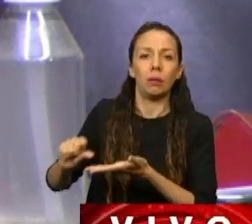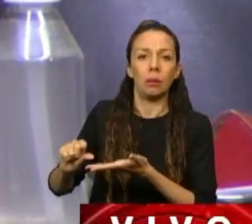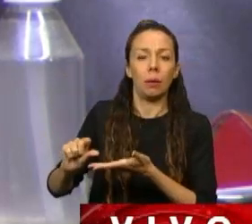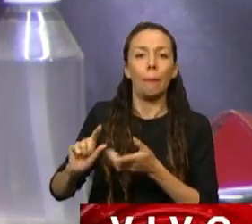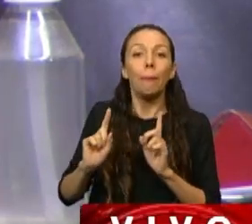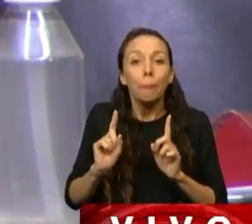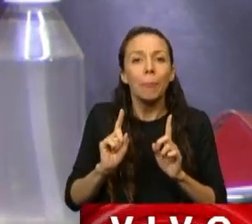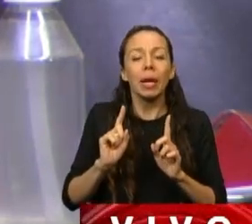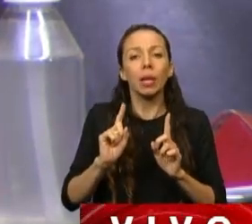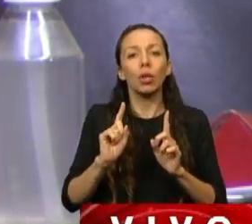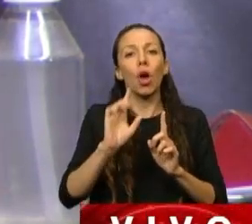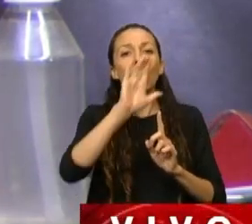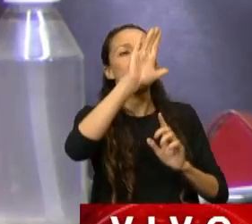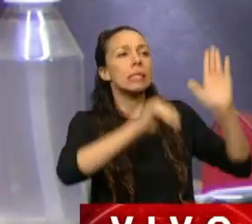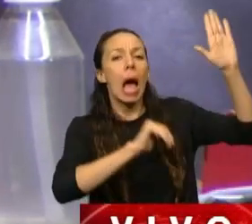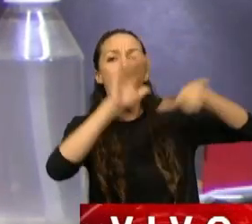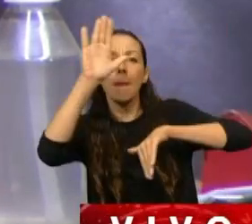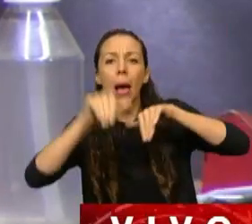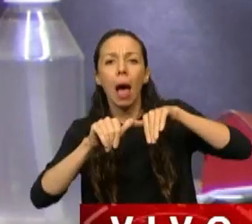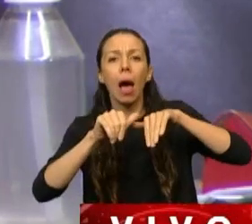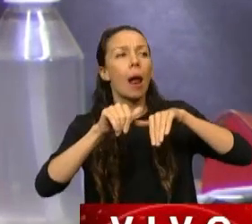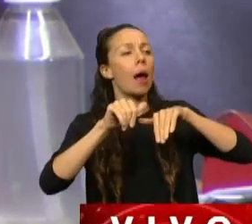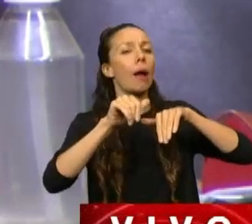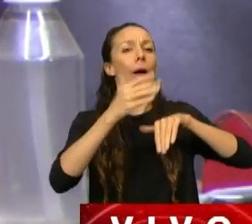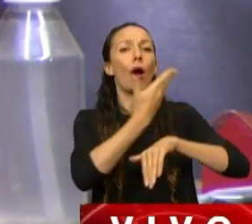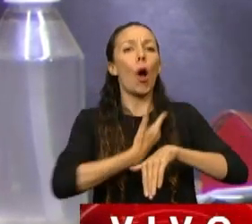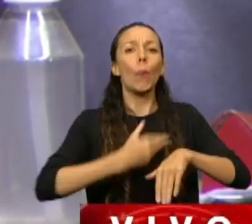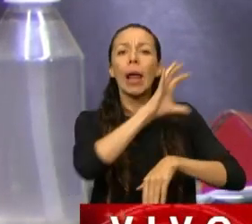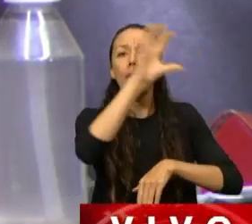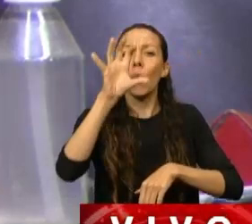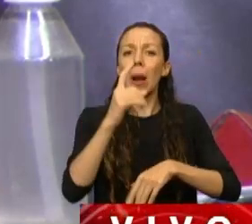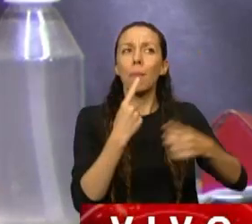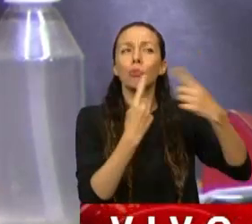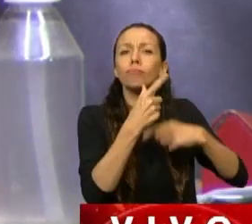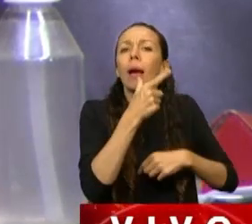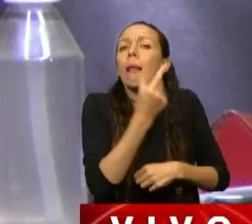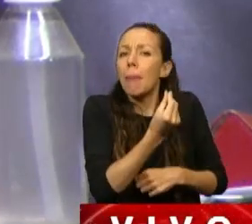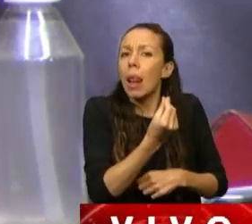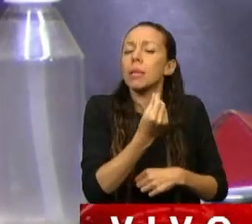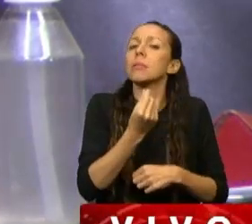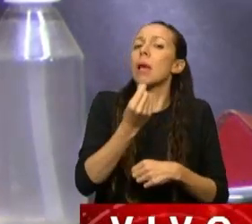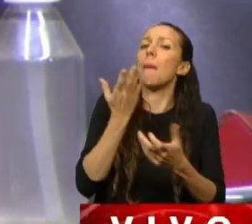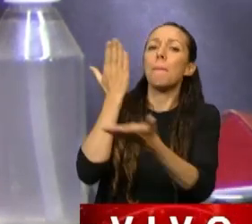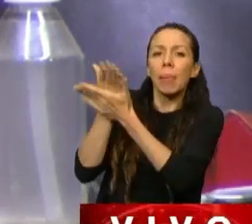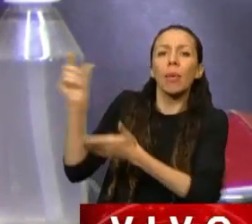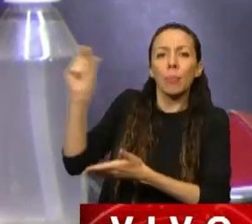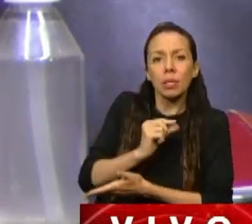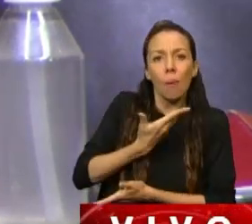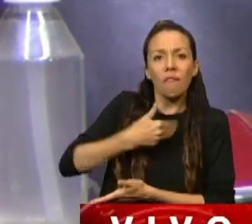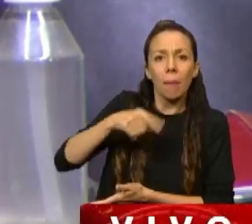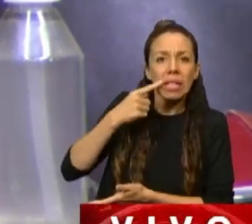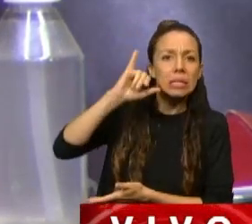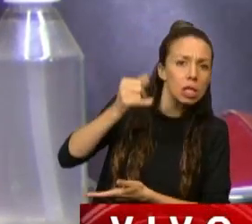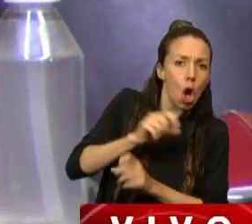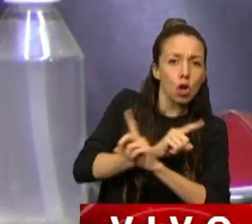hablar si correspondía ir al fondo o no esto no sucedió el federalismo